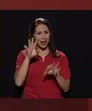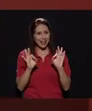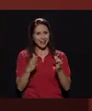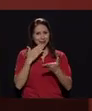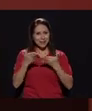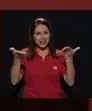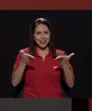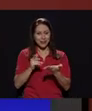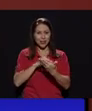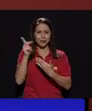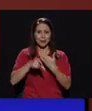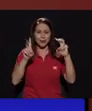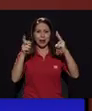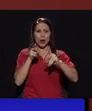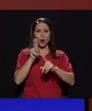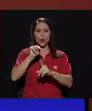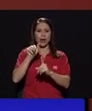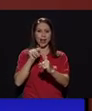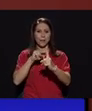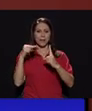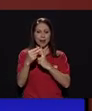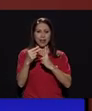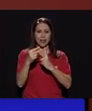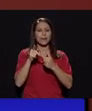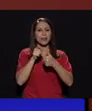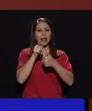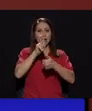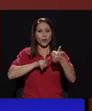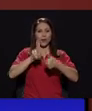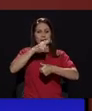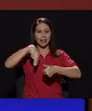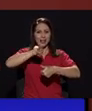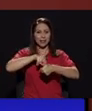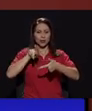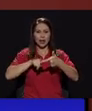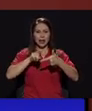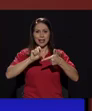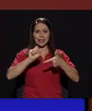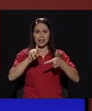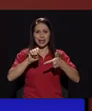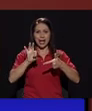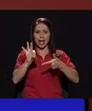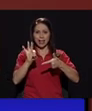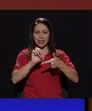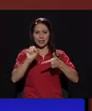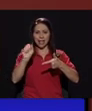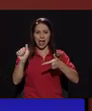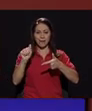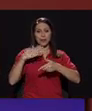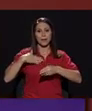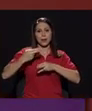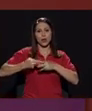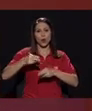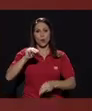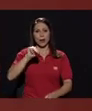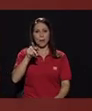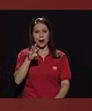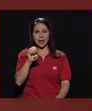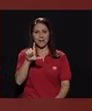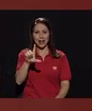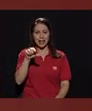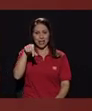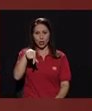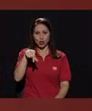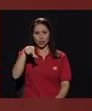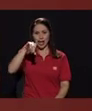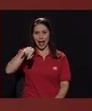Hola, ¿qué tal? Bienvenidos a una edición más de Una Mirada, el programa de la Universidad Nacional y del CINART S.A. Mi nombre es Maribel Quiroz